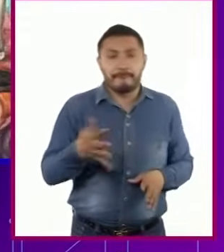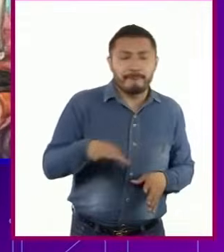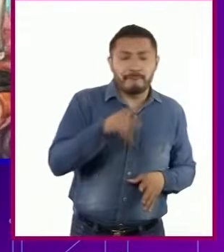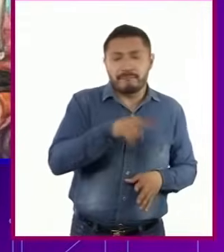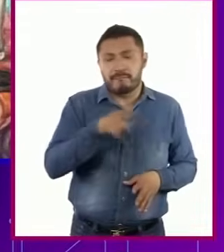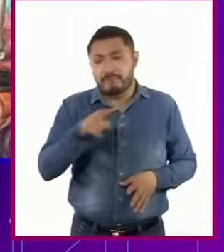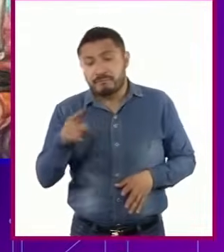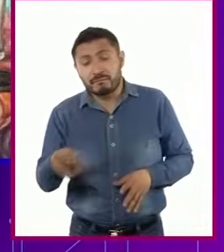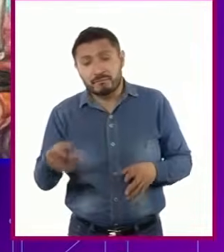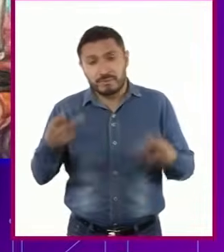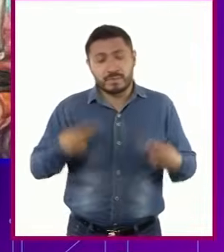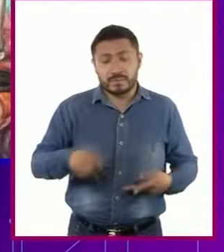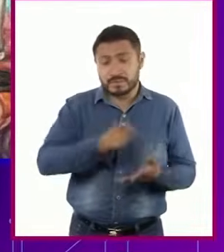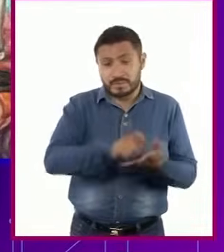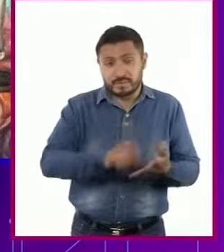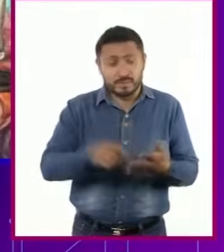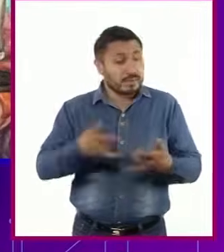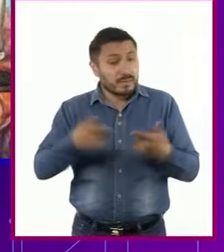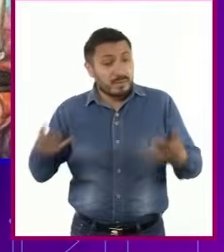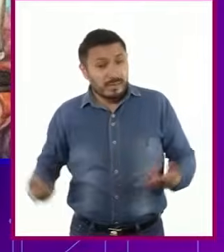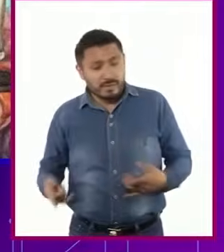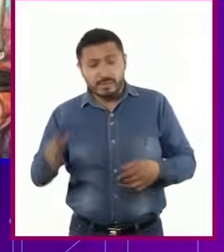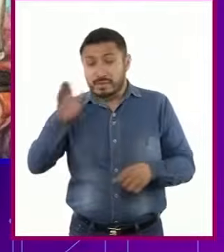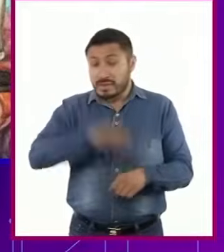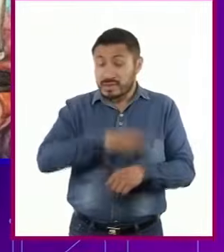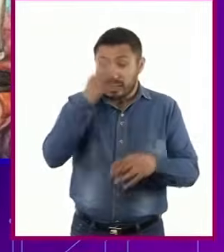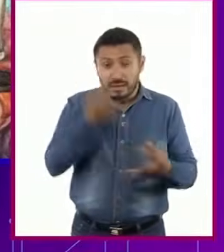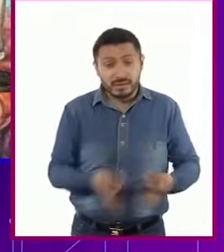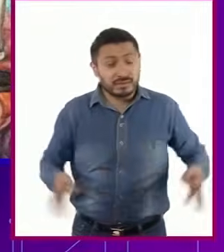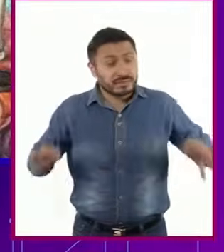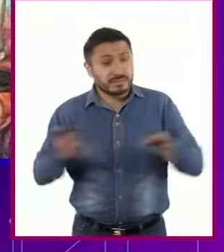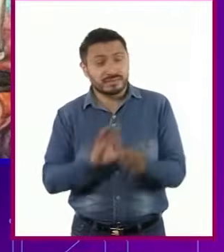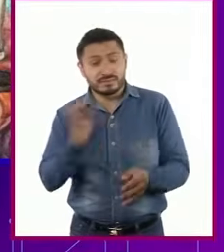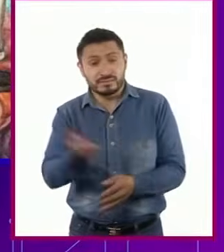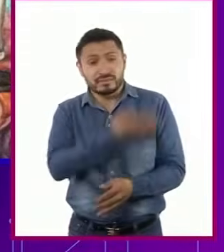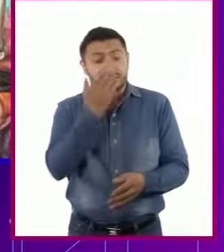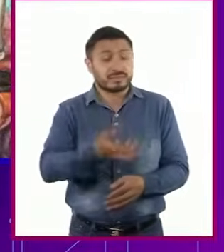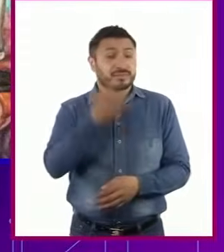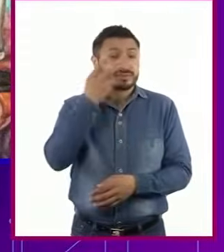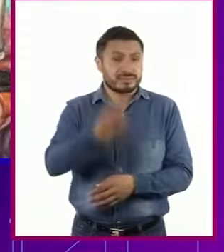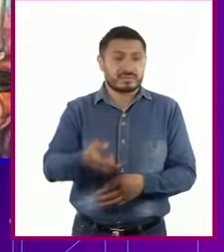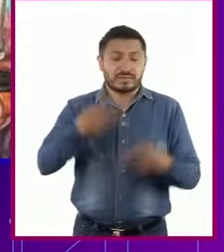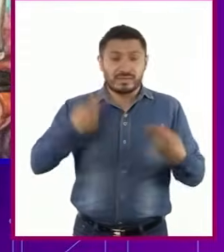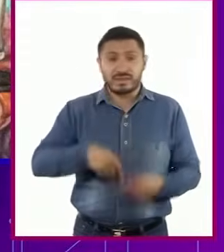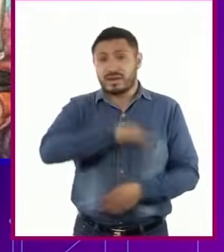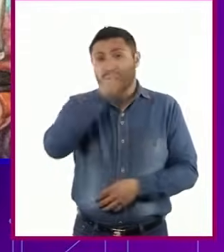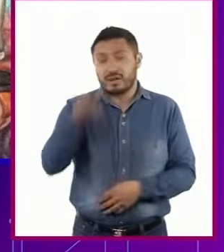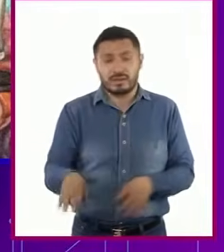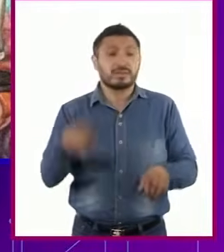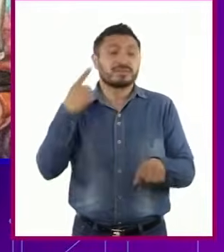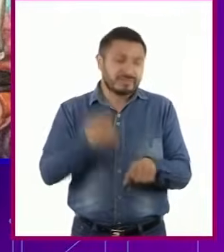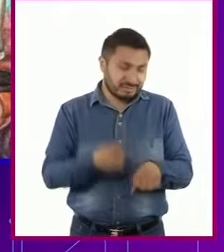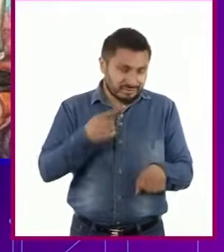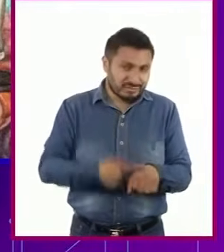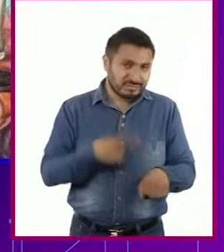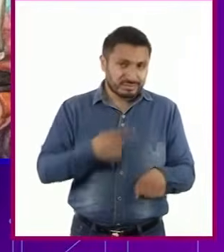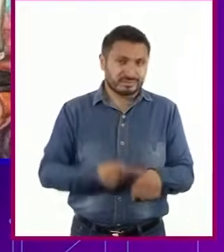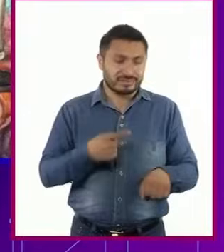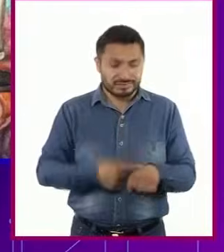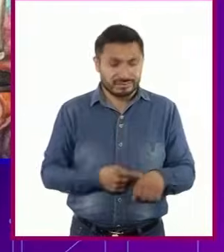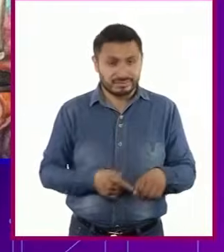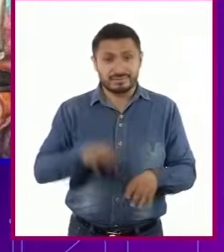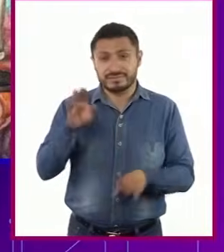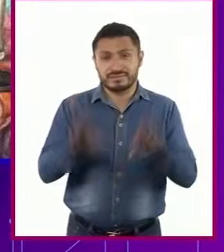historiadores que el principal agente que produjo esta caída de la población fueron las enfermedades. A